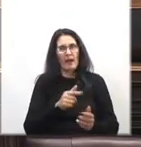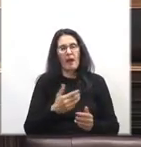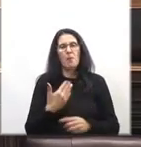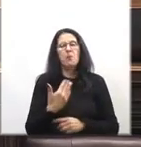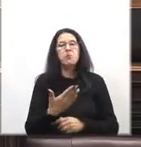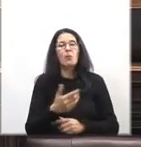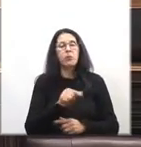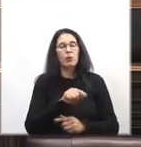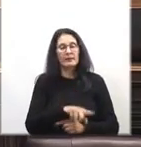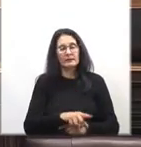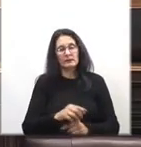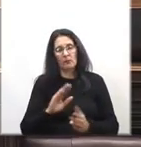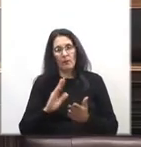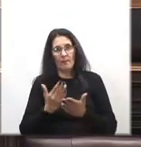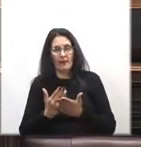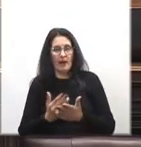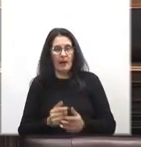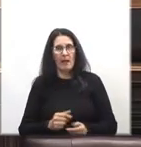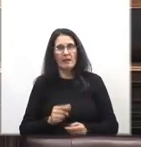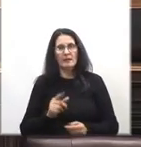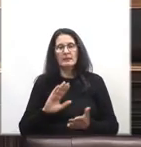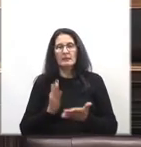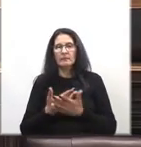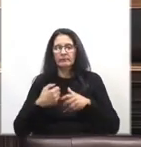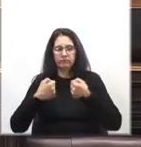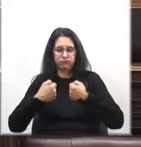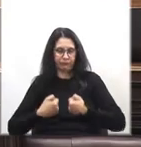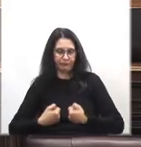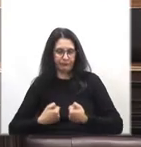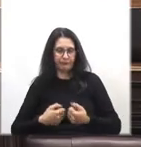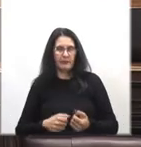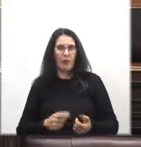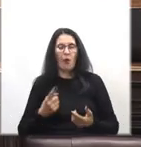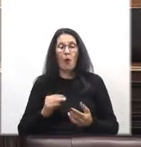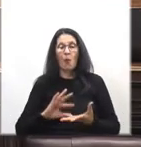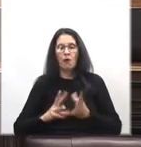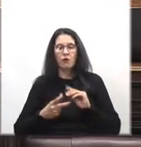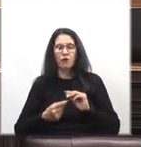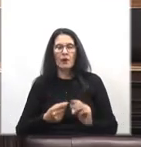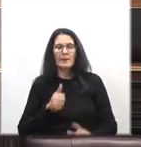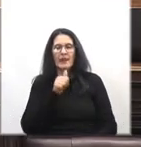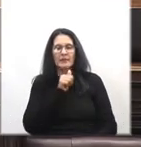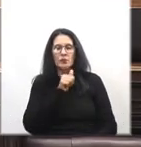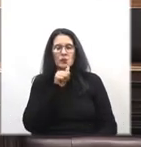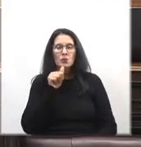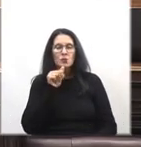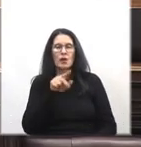populismo penal, la penación al encierro como forma de resolver los problemas